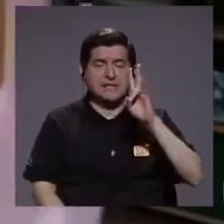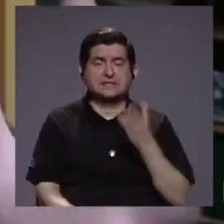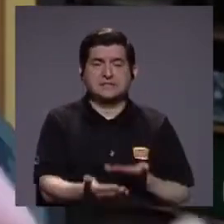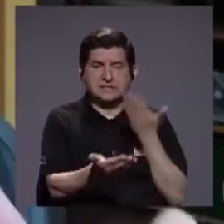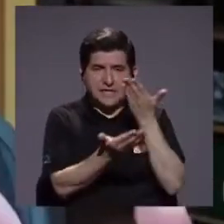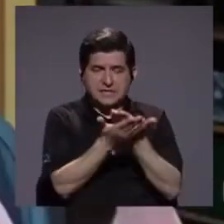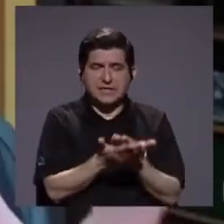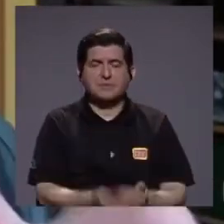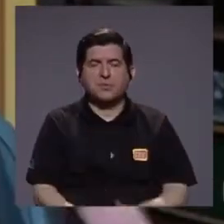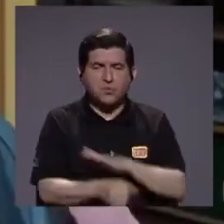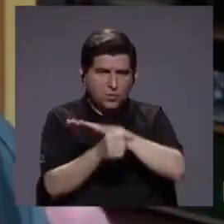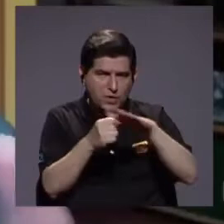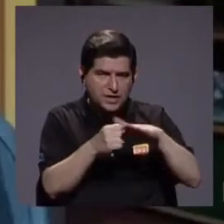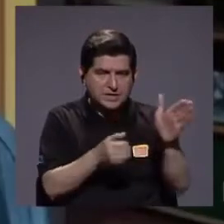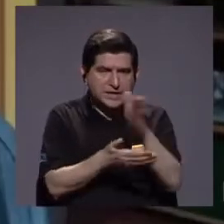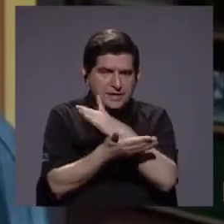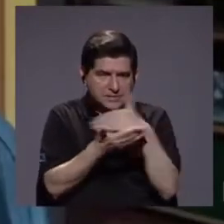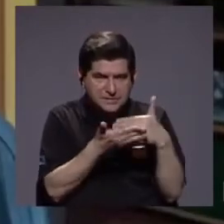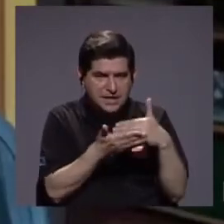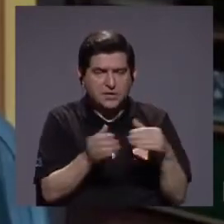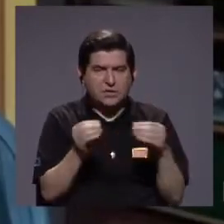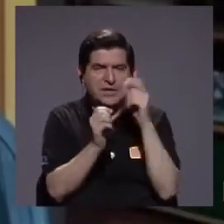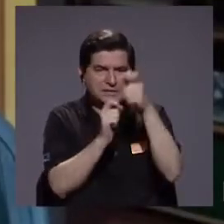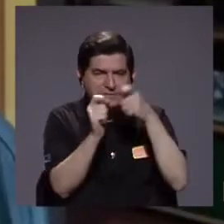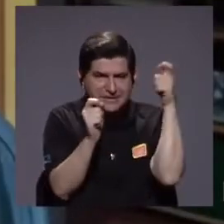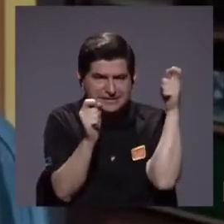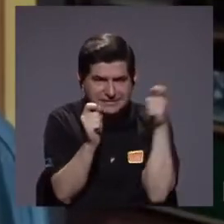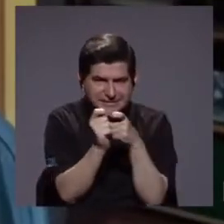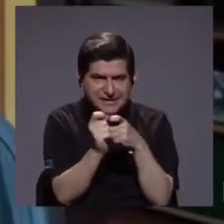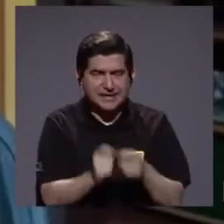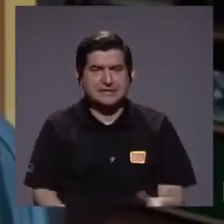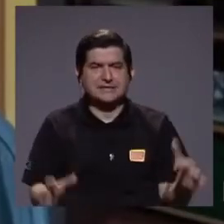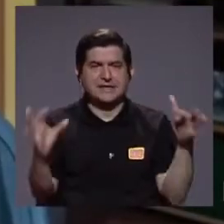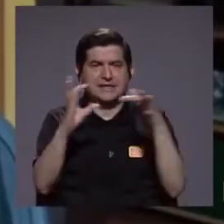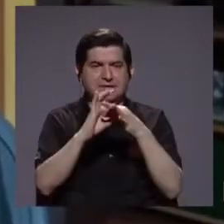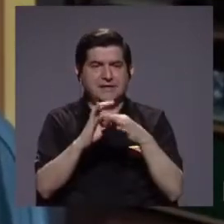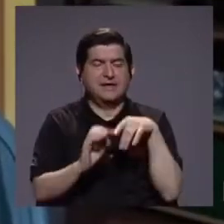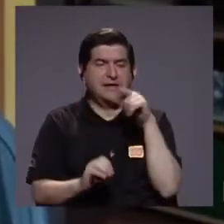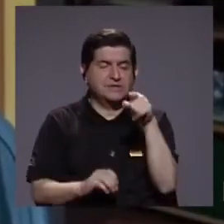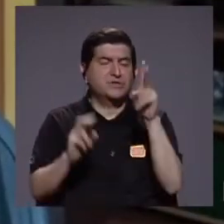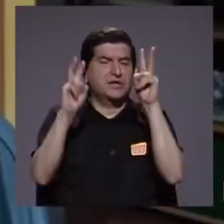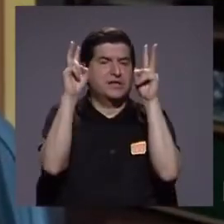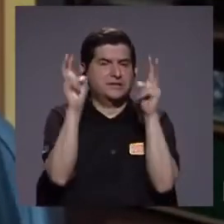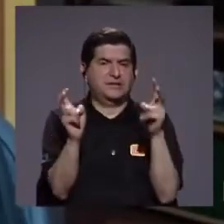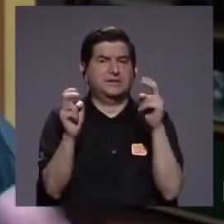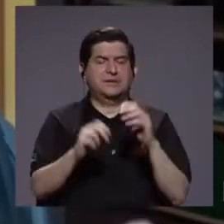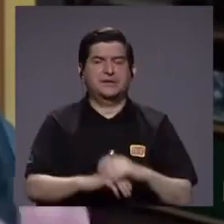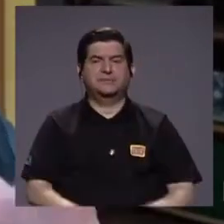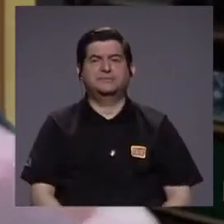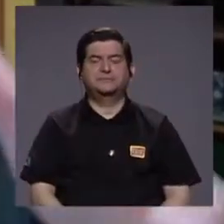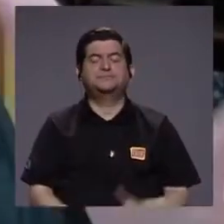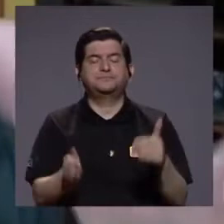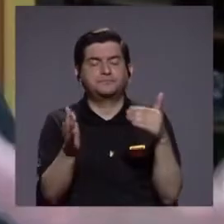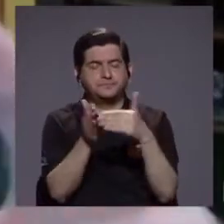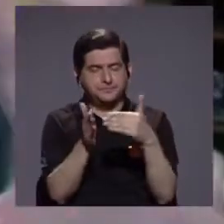propuestas integrales y algunas más específicas sobre estas temáticas, de